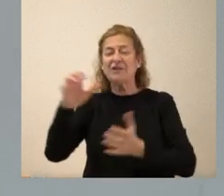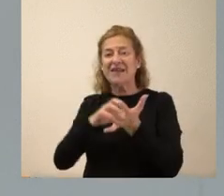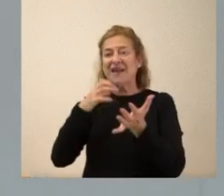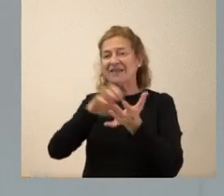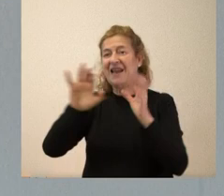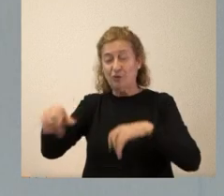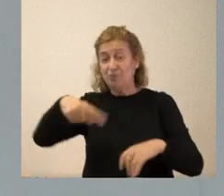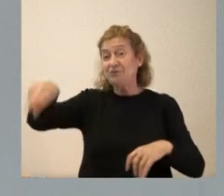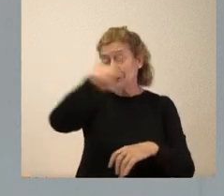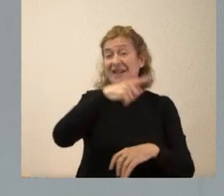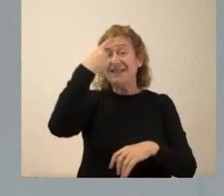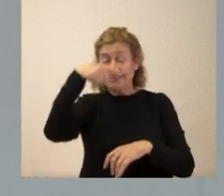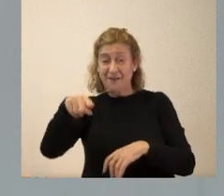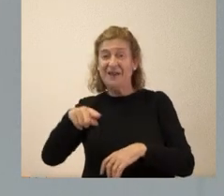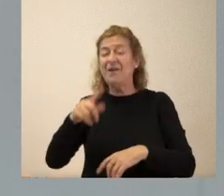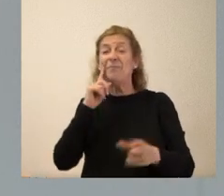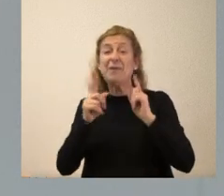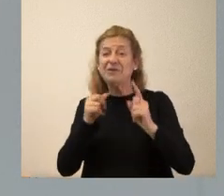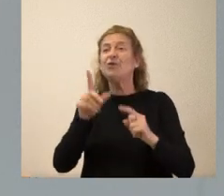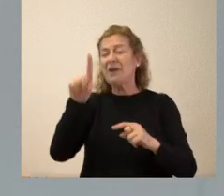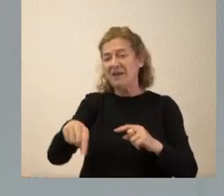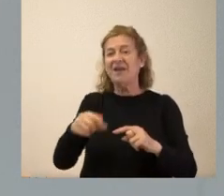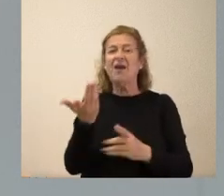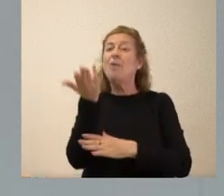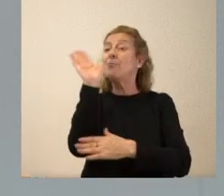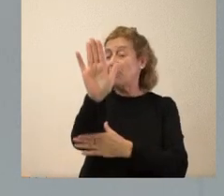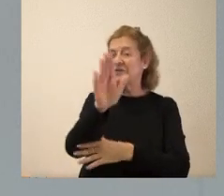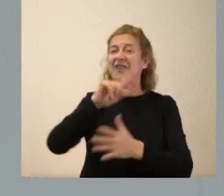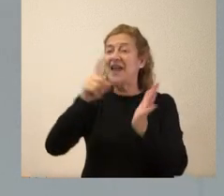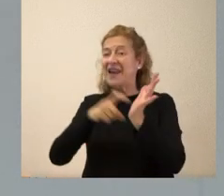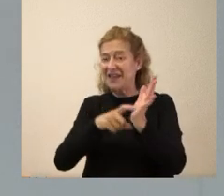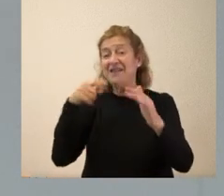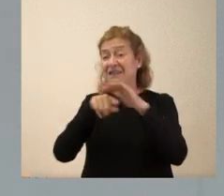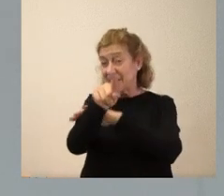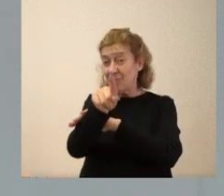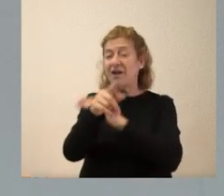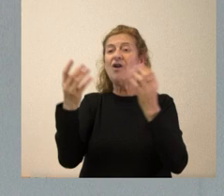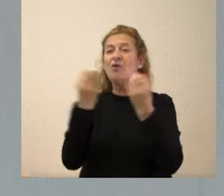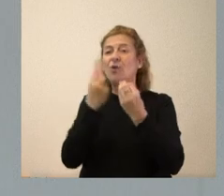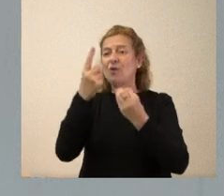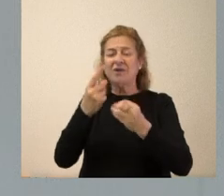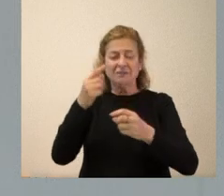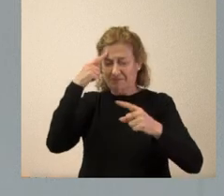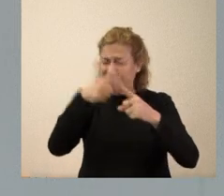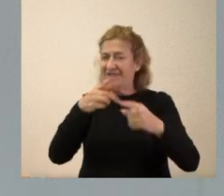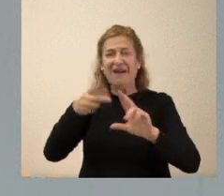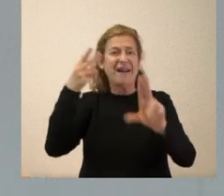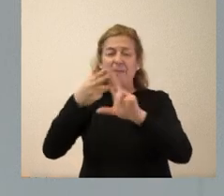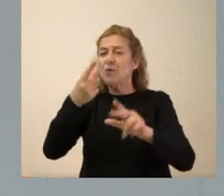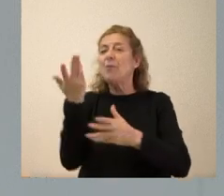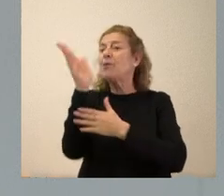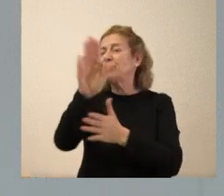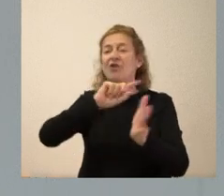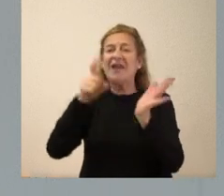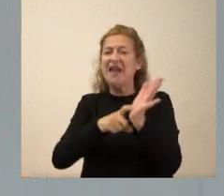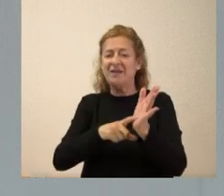león como ustedes saben tal y como está previsto por otra parte la proposición de ley se va a desarrollar con un sentido rápido es una proposición de ley de